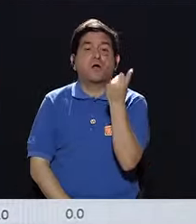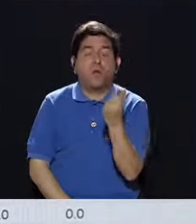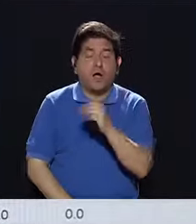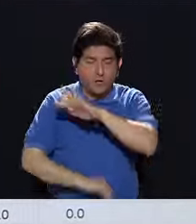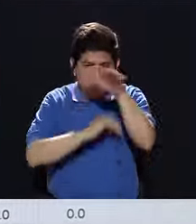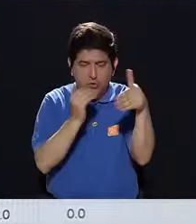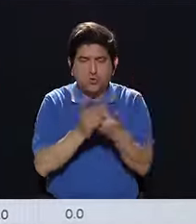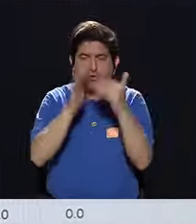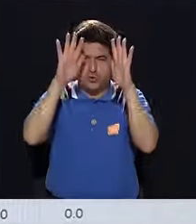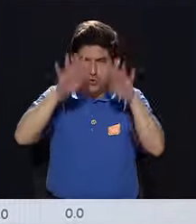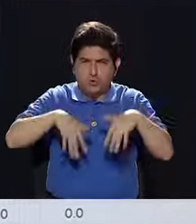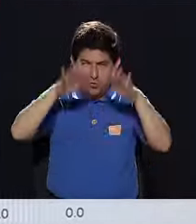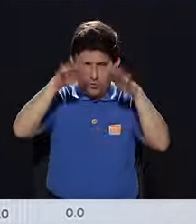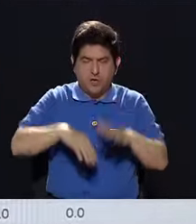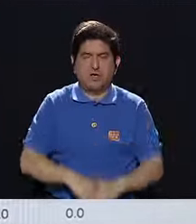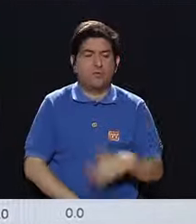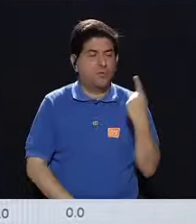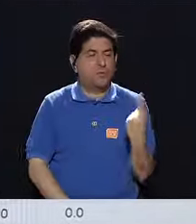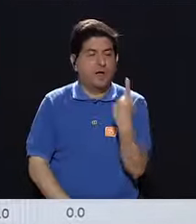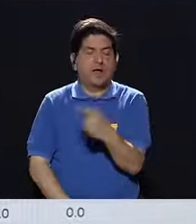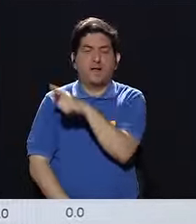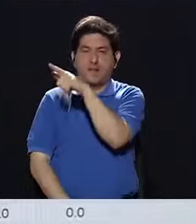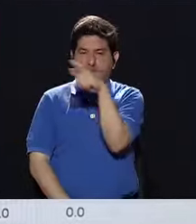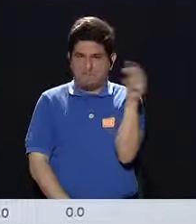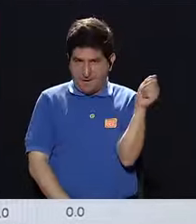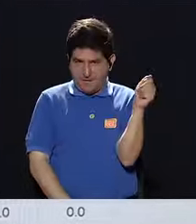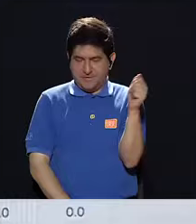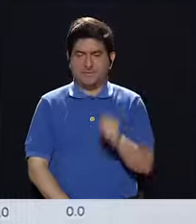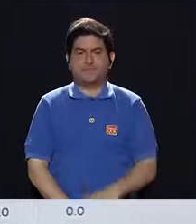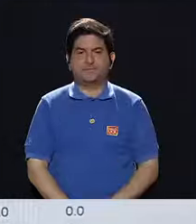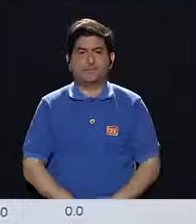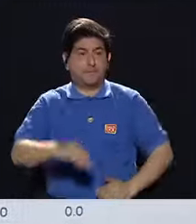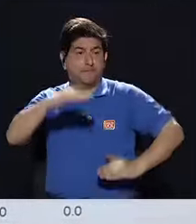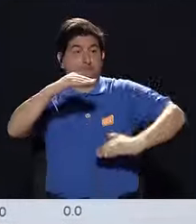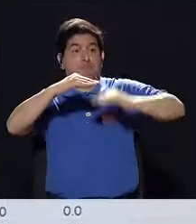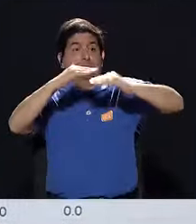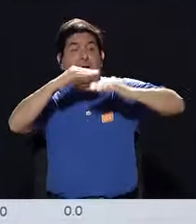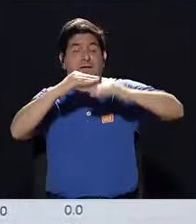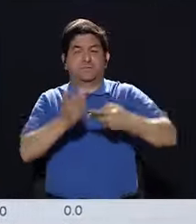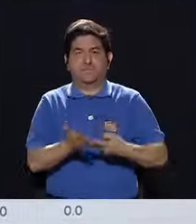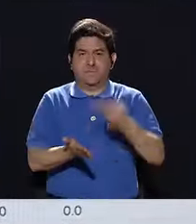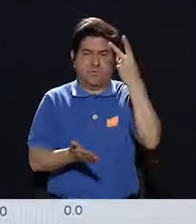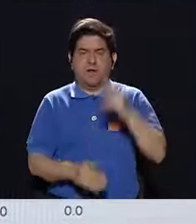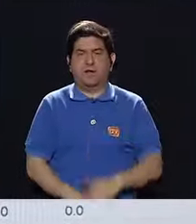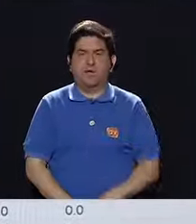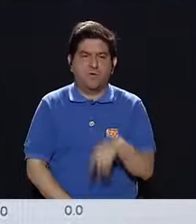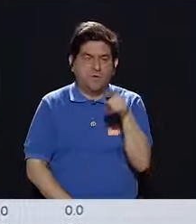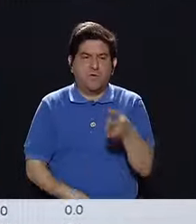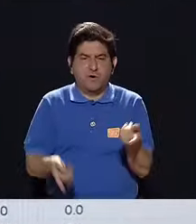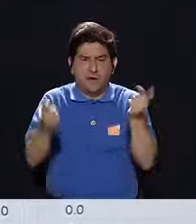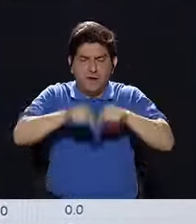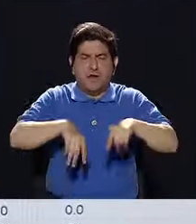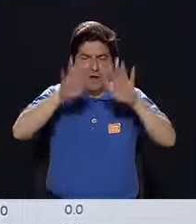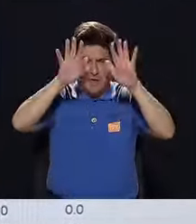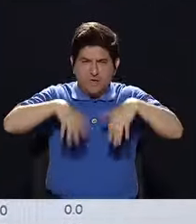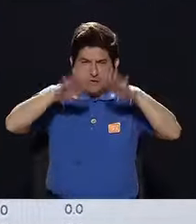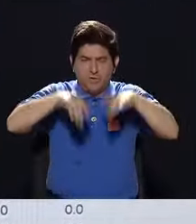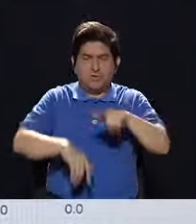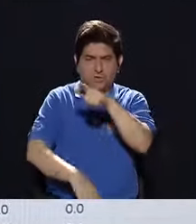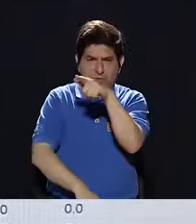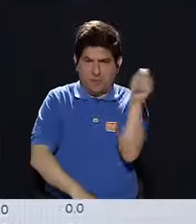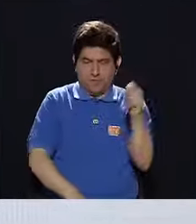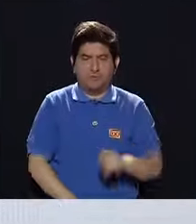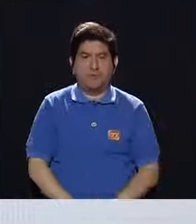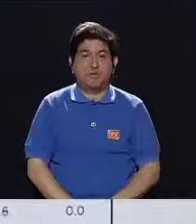cuánto ha sido el total que ha llovido mes, en cada mes, el máximo valor de las tormentas en